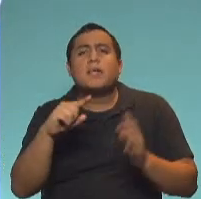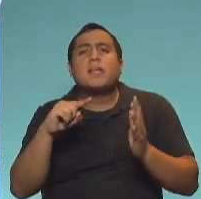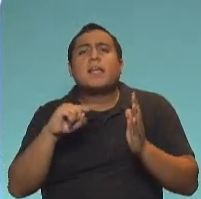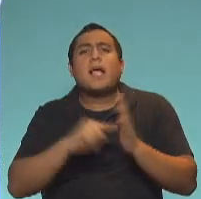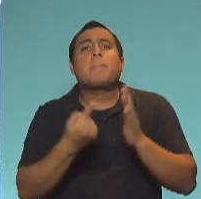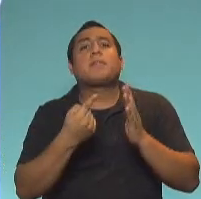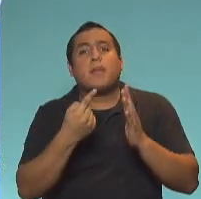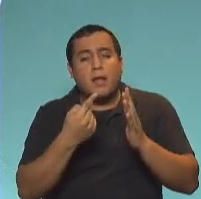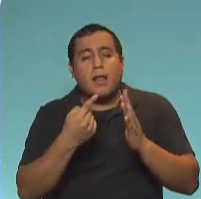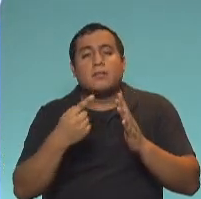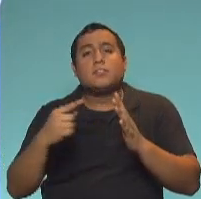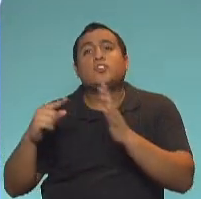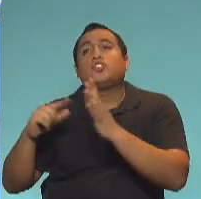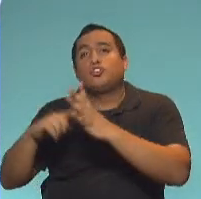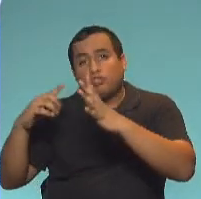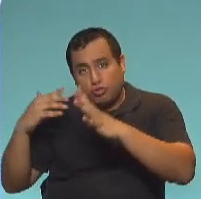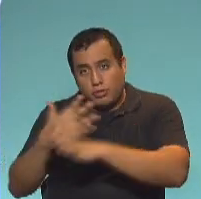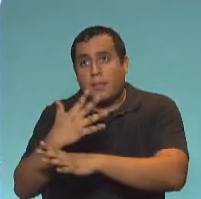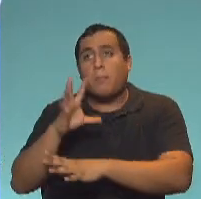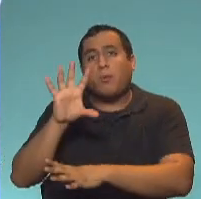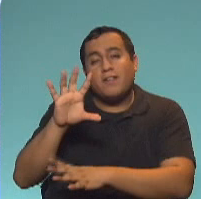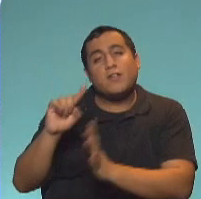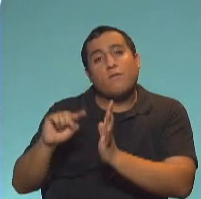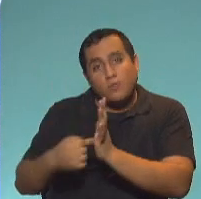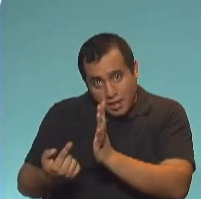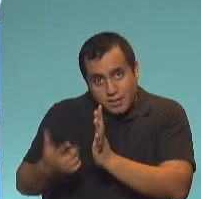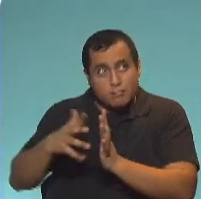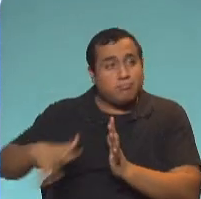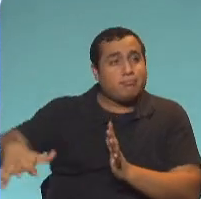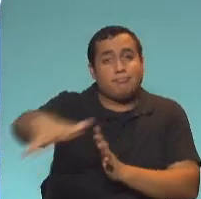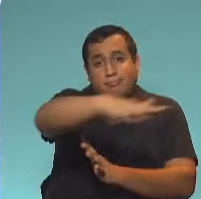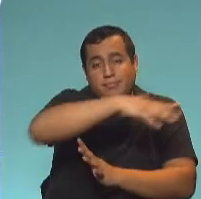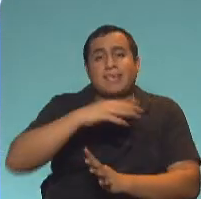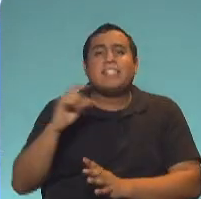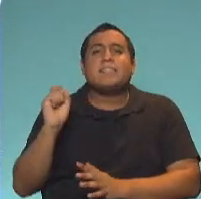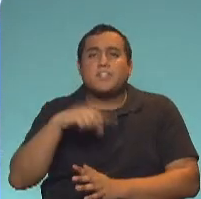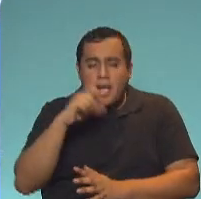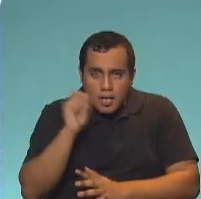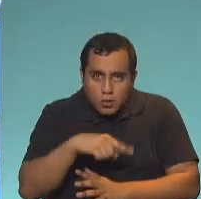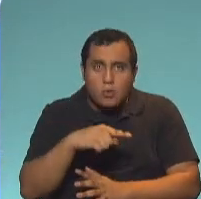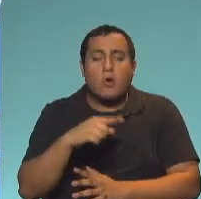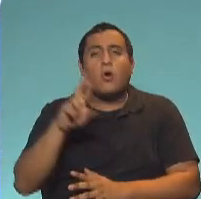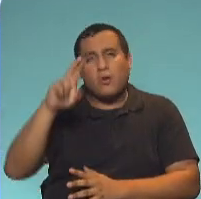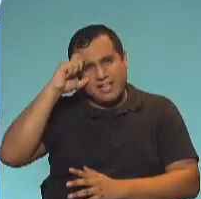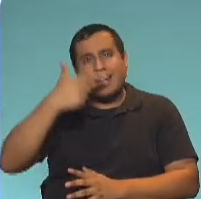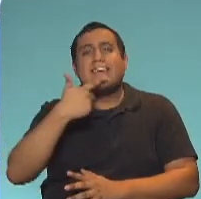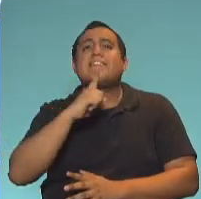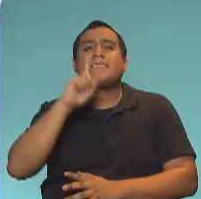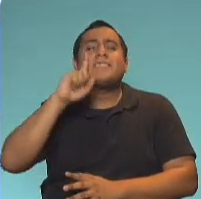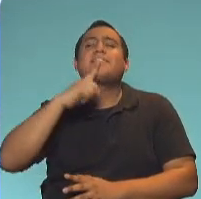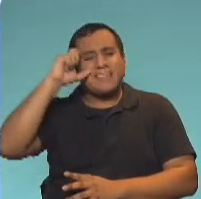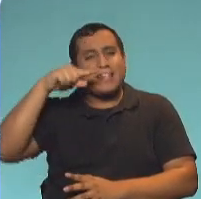buenos aires en el área metropolitana de la provincia de buenos aires- en los departamentos de chaco ubicados en resistencia barranqueras